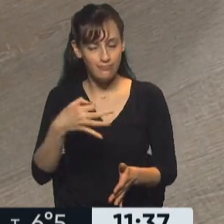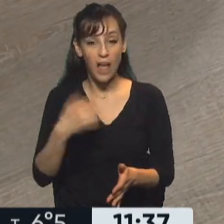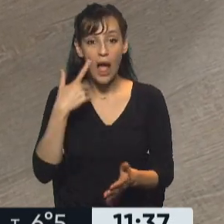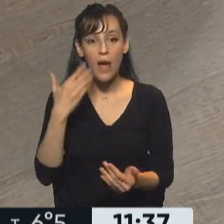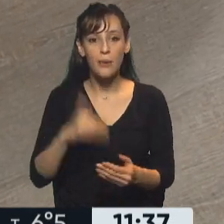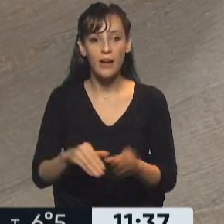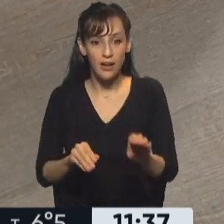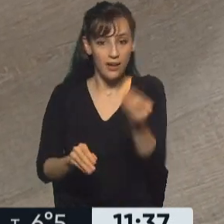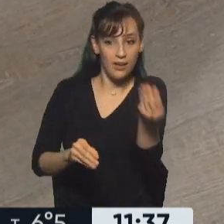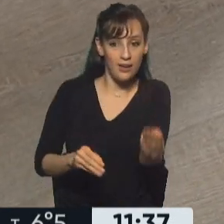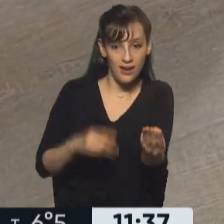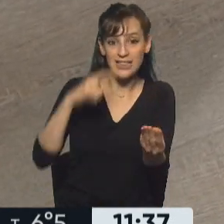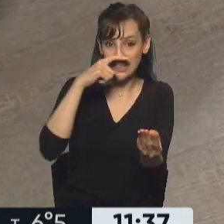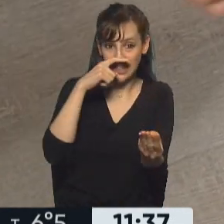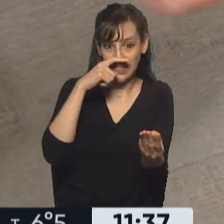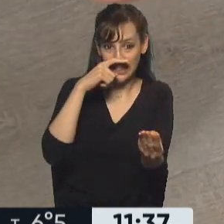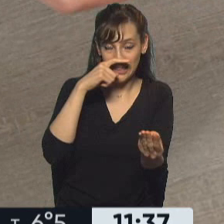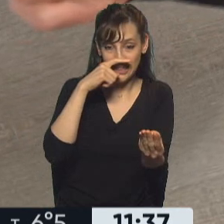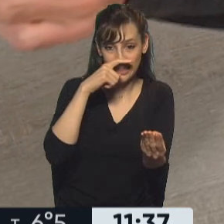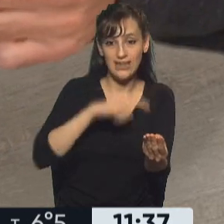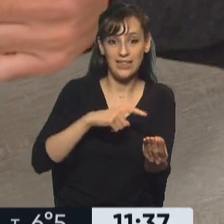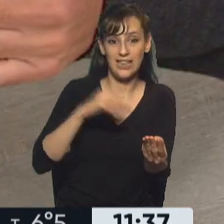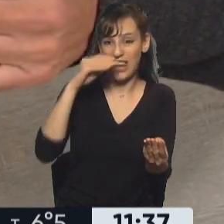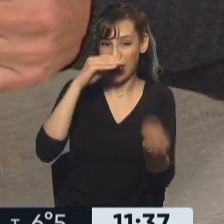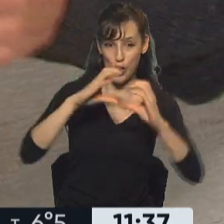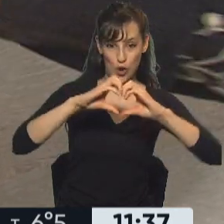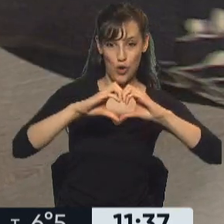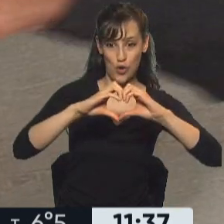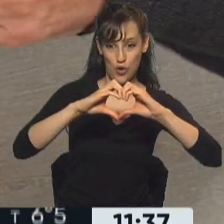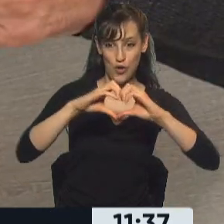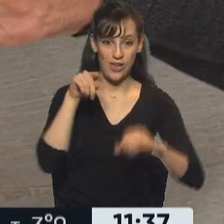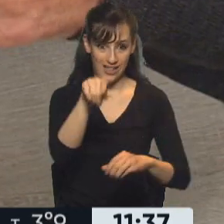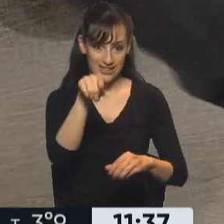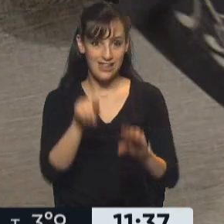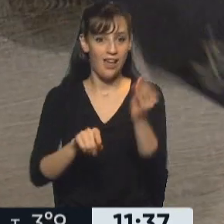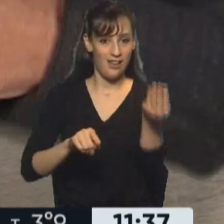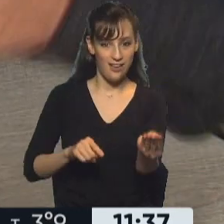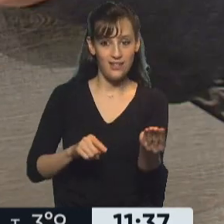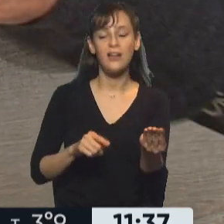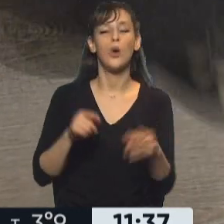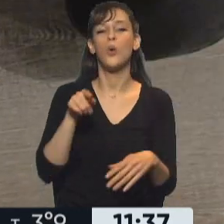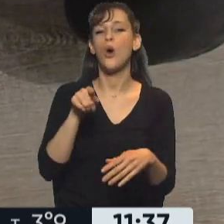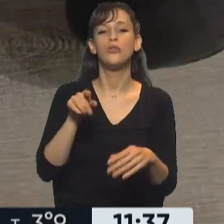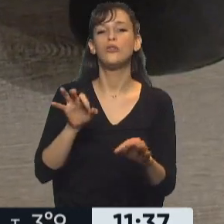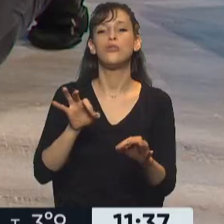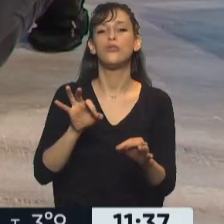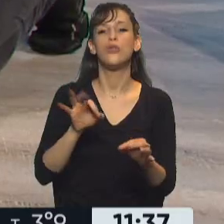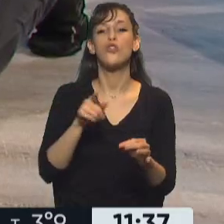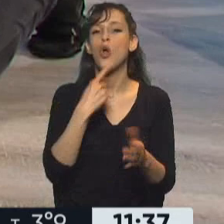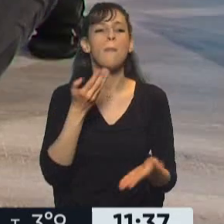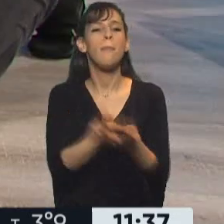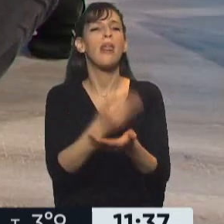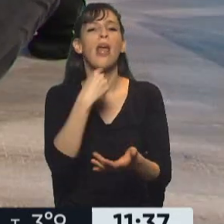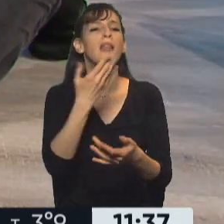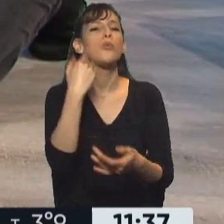esta. Y tenés el 7 de picas. La elegiste, tocaste la que quisiste. Sí. Todas me está dando distintas, piel de gallina esto. La que quieras. Tocaste, te pregunté si querías cambiar y dijiste que